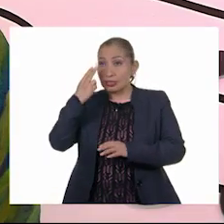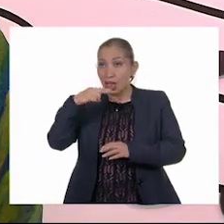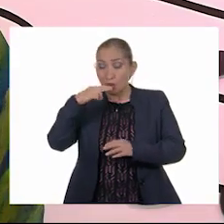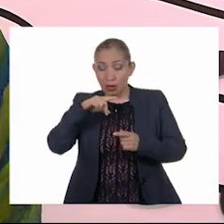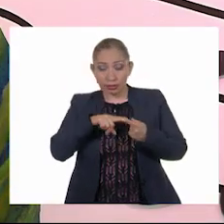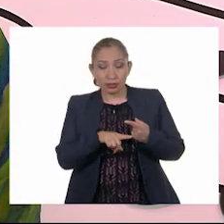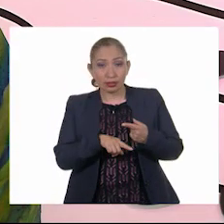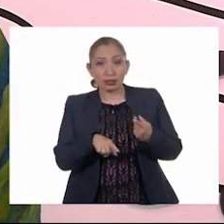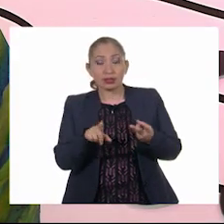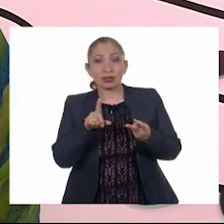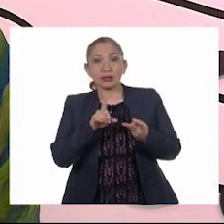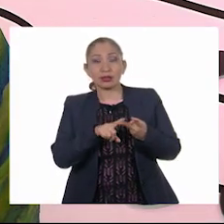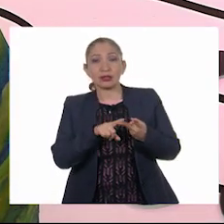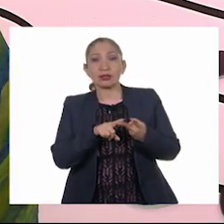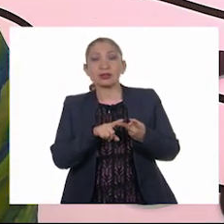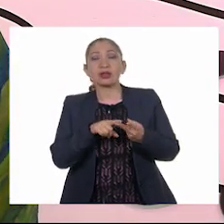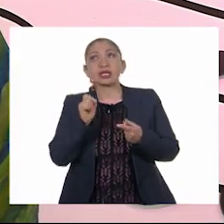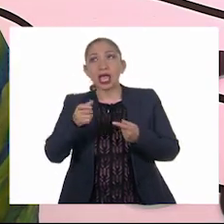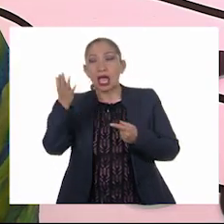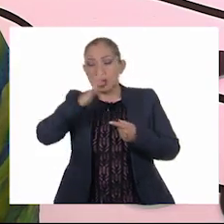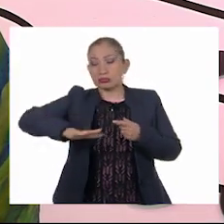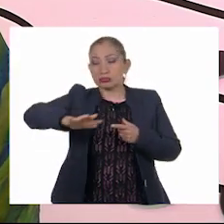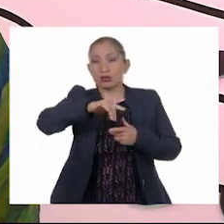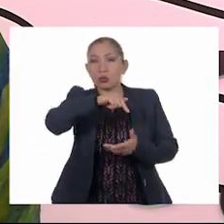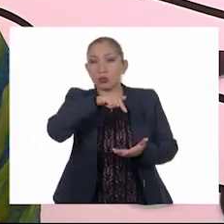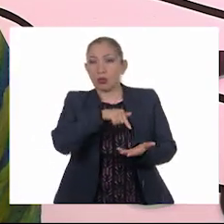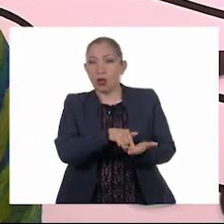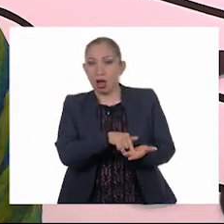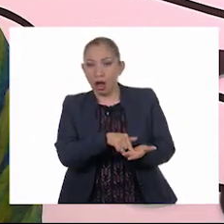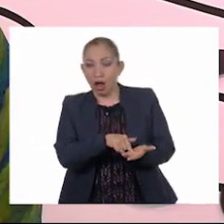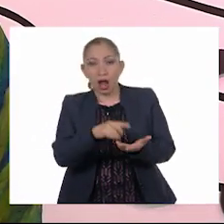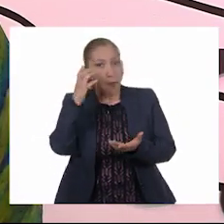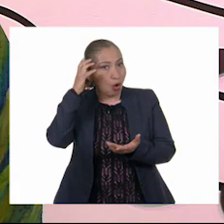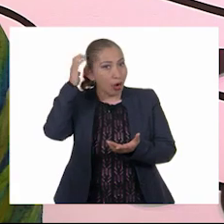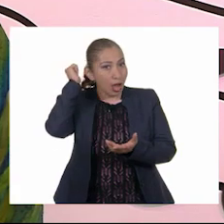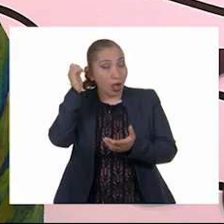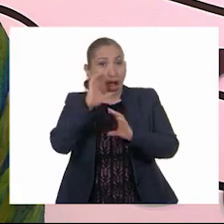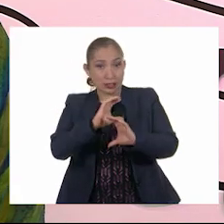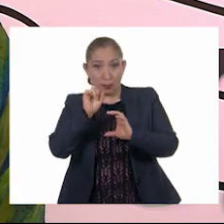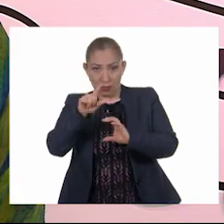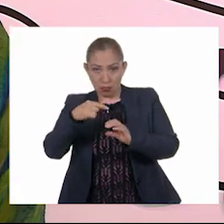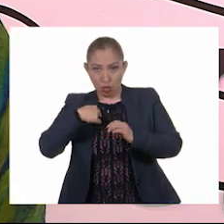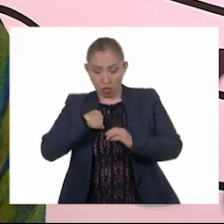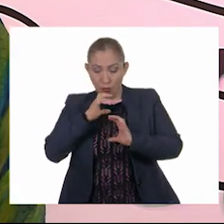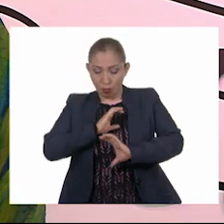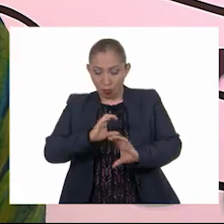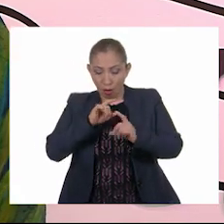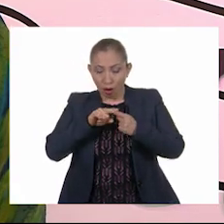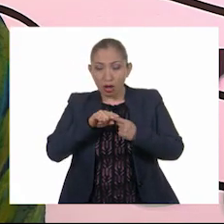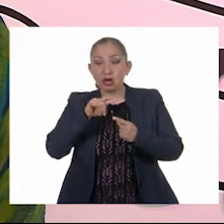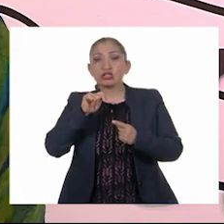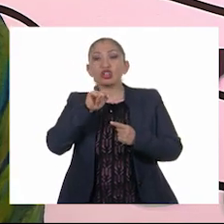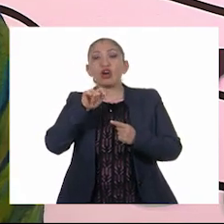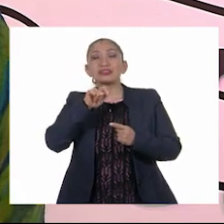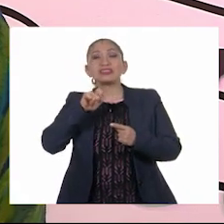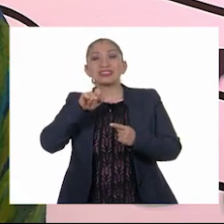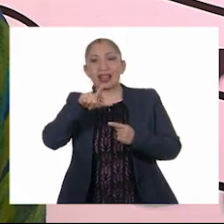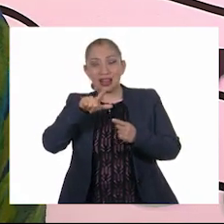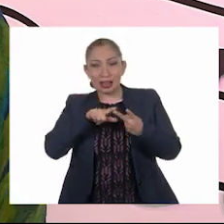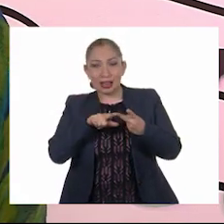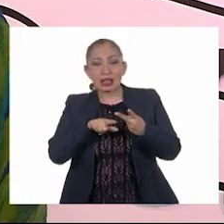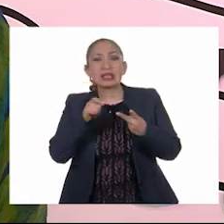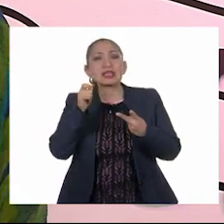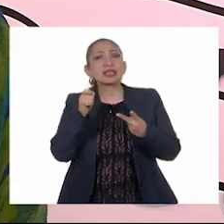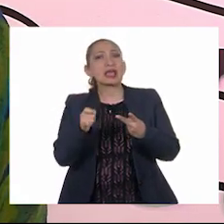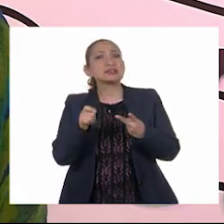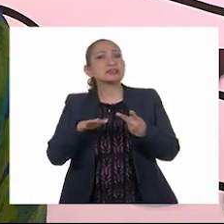náhuatl, que es de la zona de Morelos, las canciones que canto. Tengo tzotzil, que es